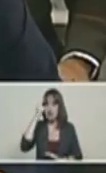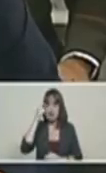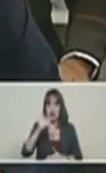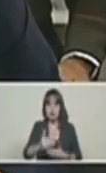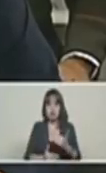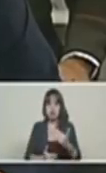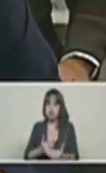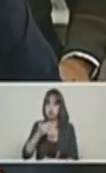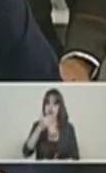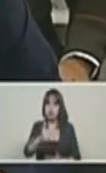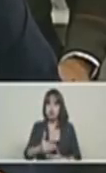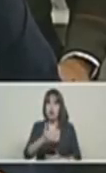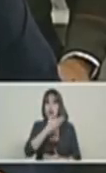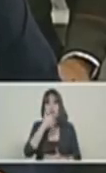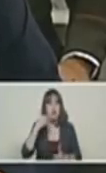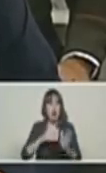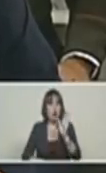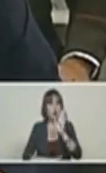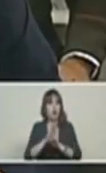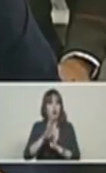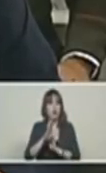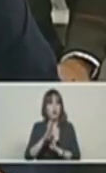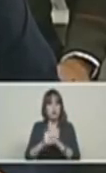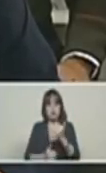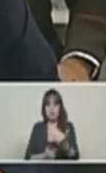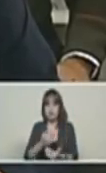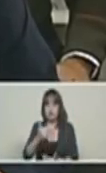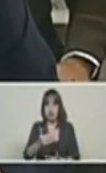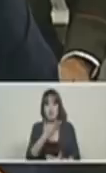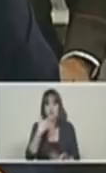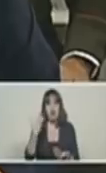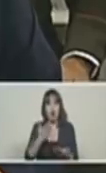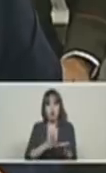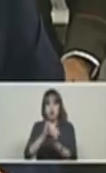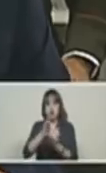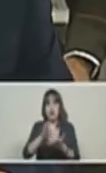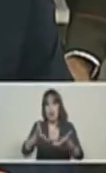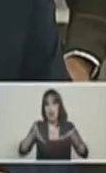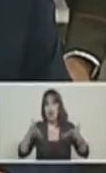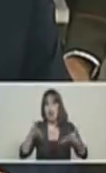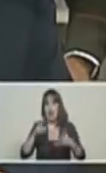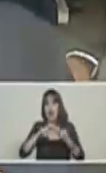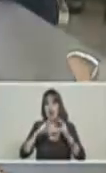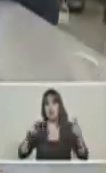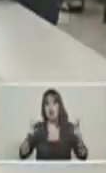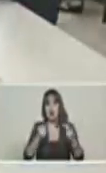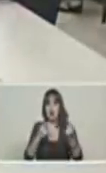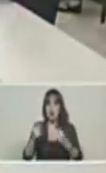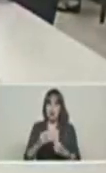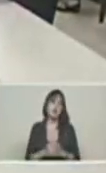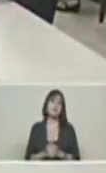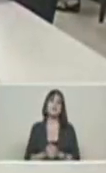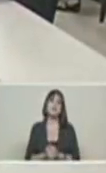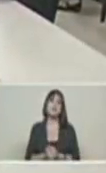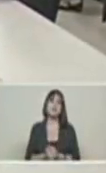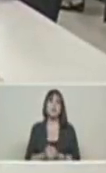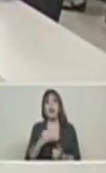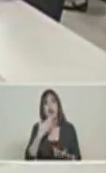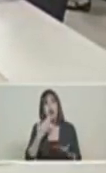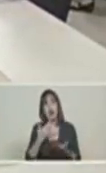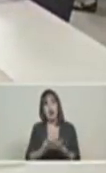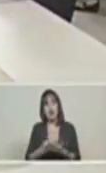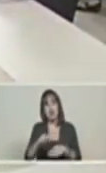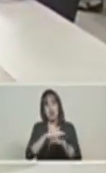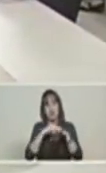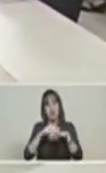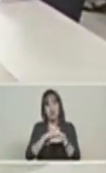señal contundente hacia una gran victoria, la paz económica. Bueno, muy bien, compañero